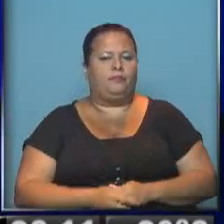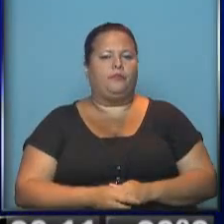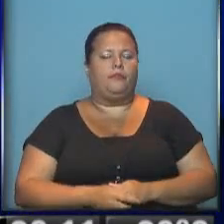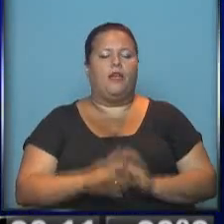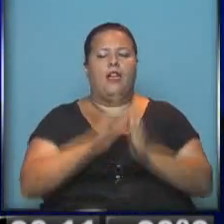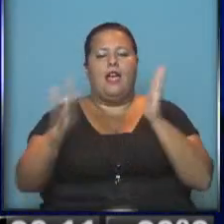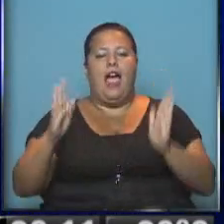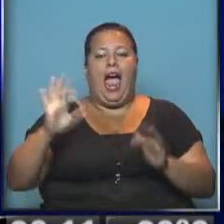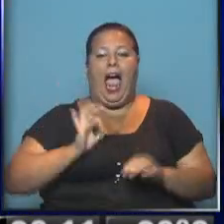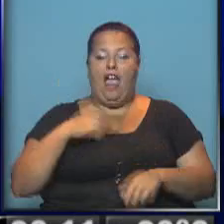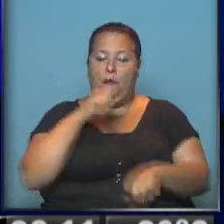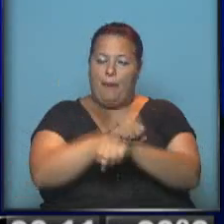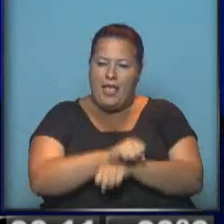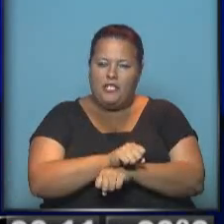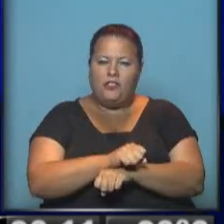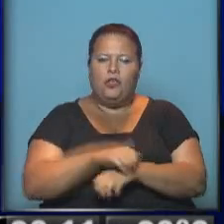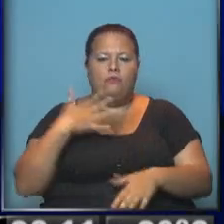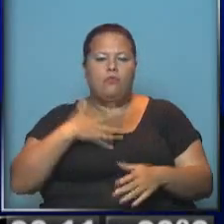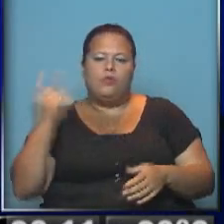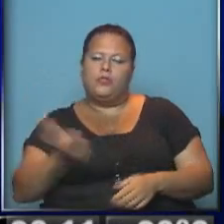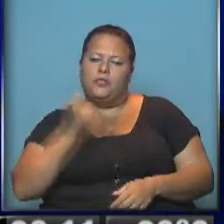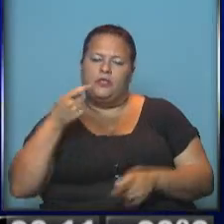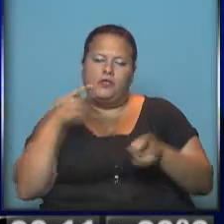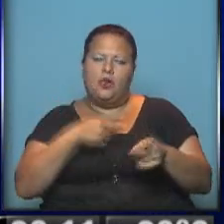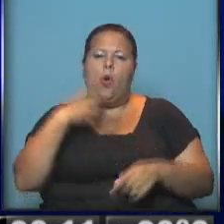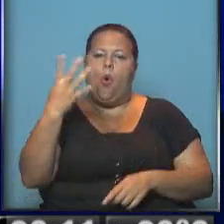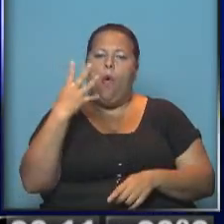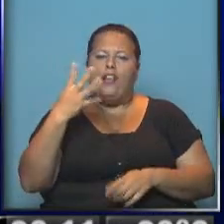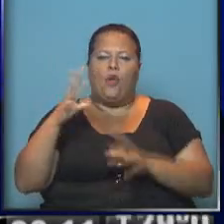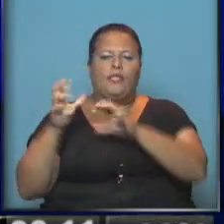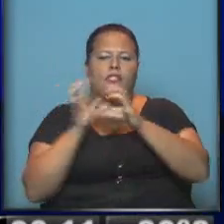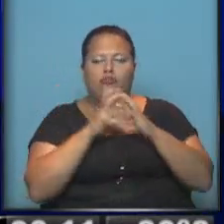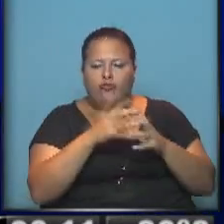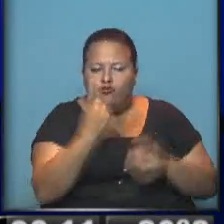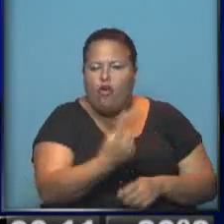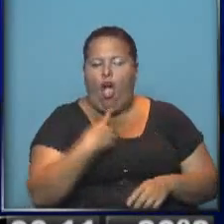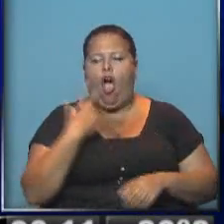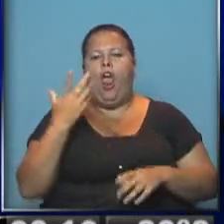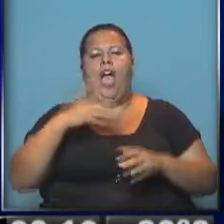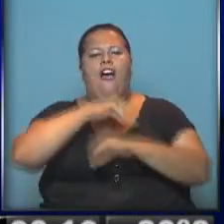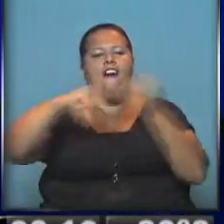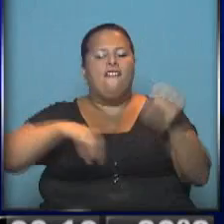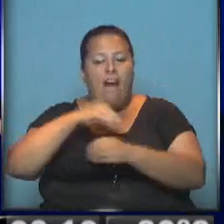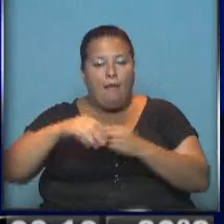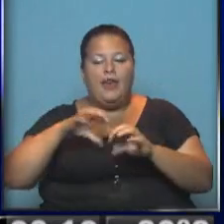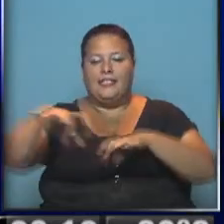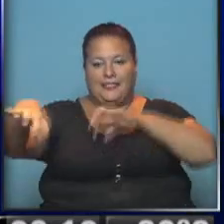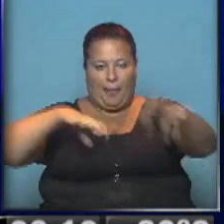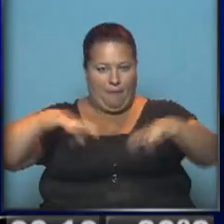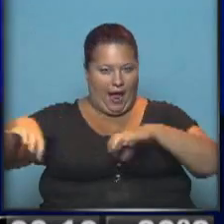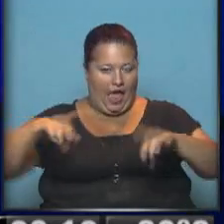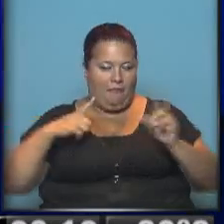Durante los años de cárcel tuvimos mucha persecución. Yo tuve 4 veces aislada, es decir, toda la familia estábamos